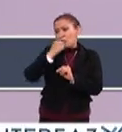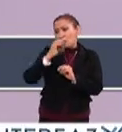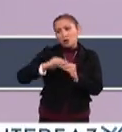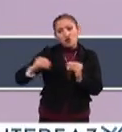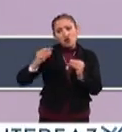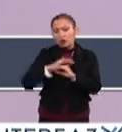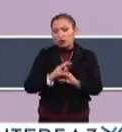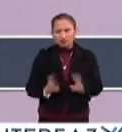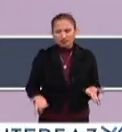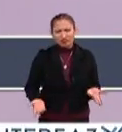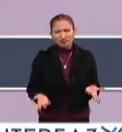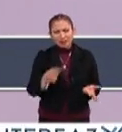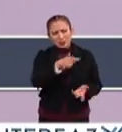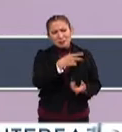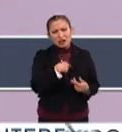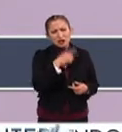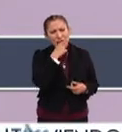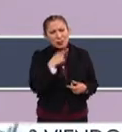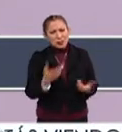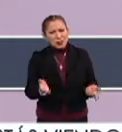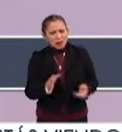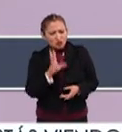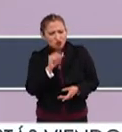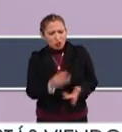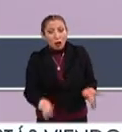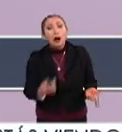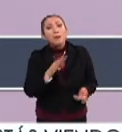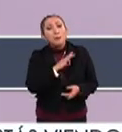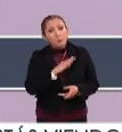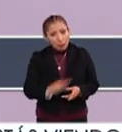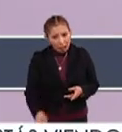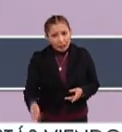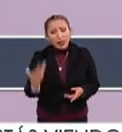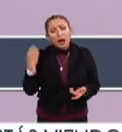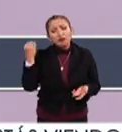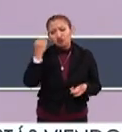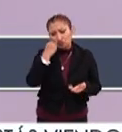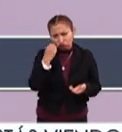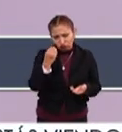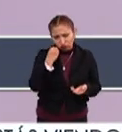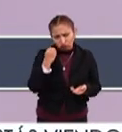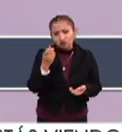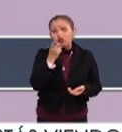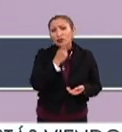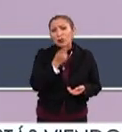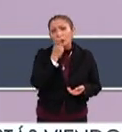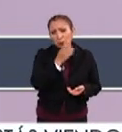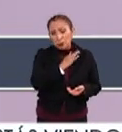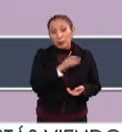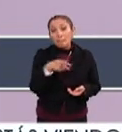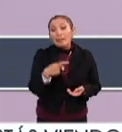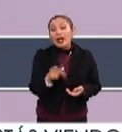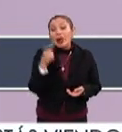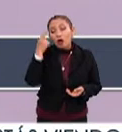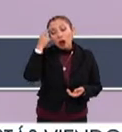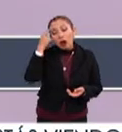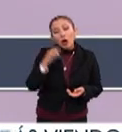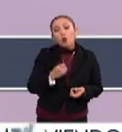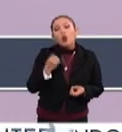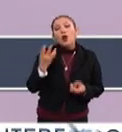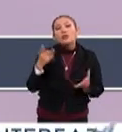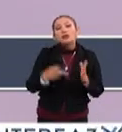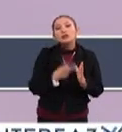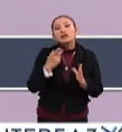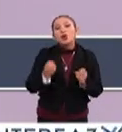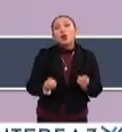alimentos en los pacientes con diabetes. Sí los puede integrar el paciente con diabetes, siempre y cuando considerando la frecuencia y